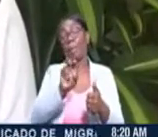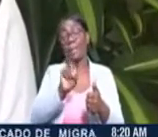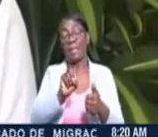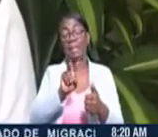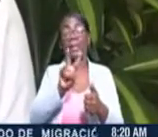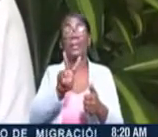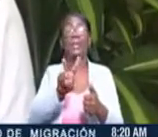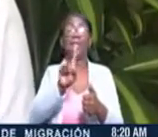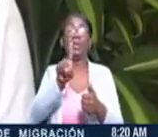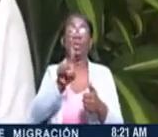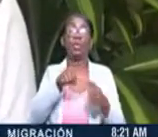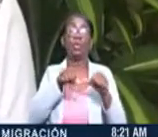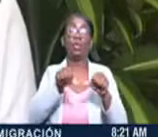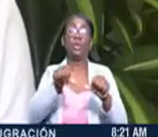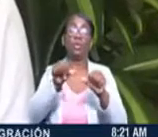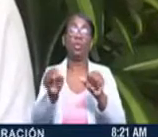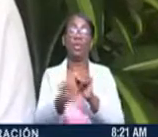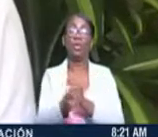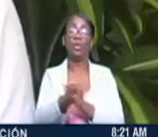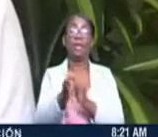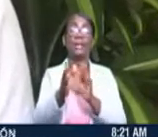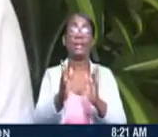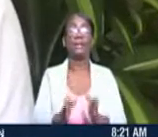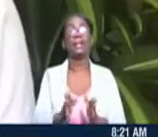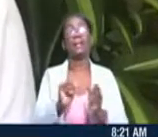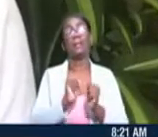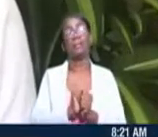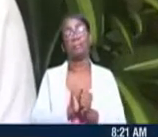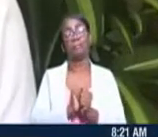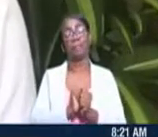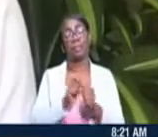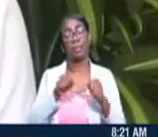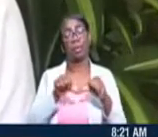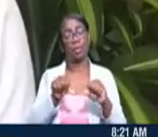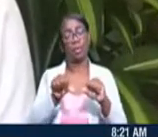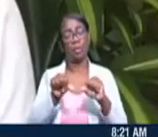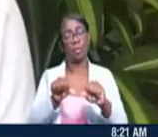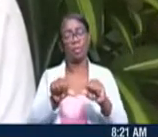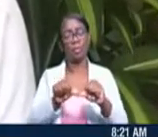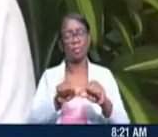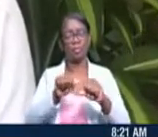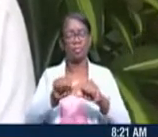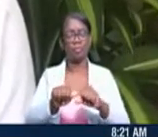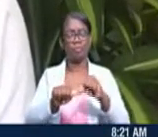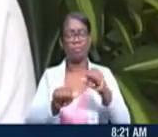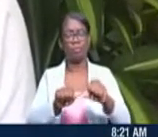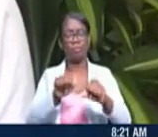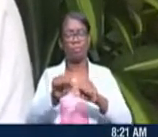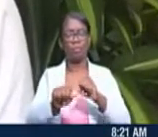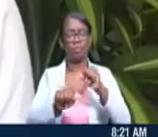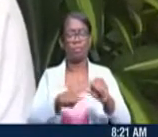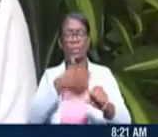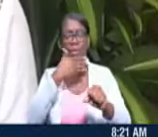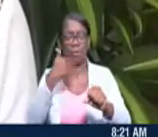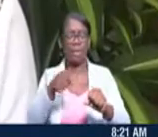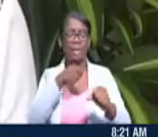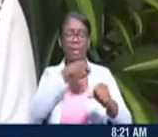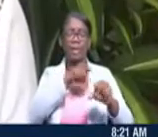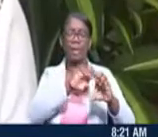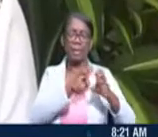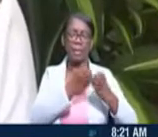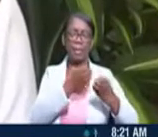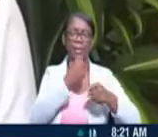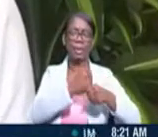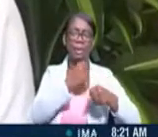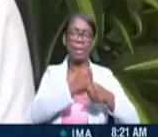seguido luchando durante todo este periodo de tiempo, y esto definitivamente si requiere mejorar su equipo de trabajo para tener